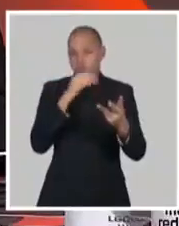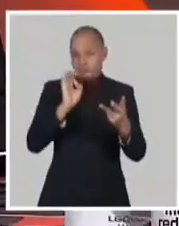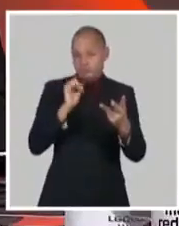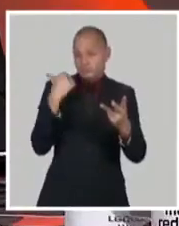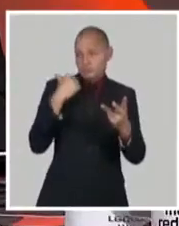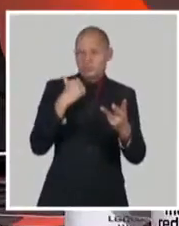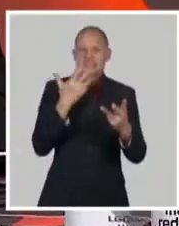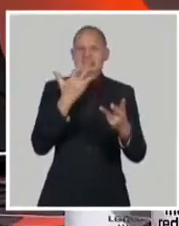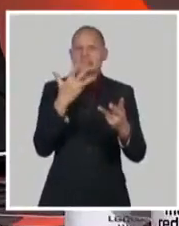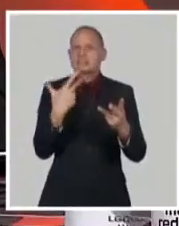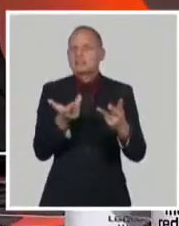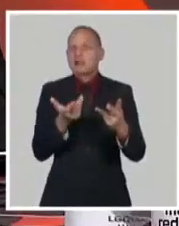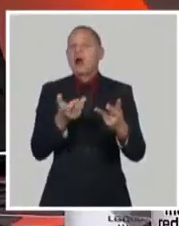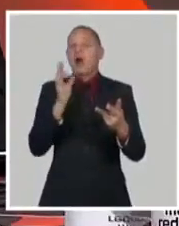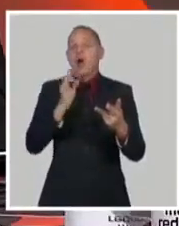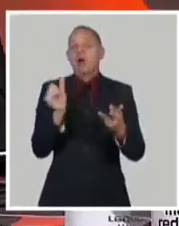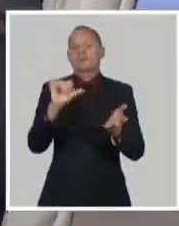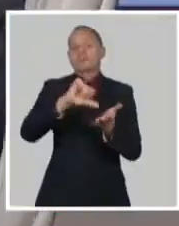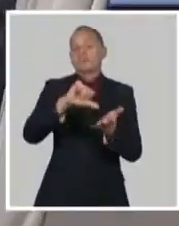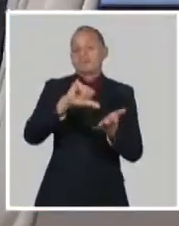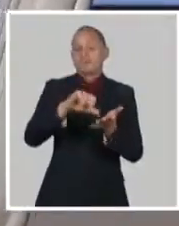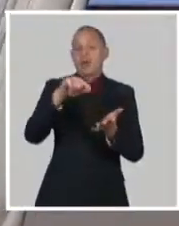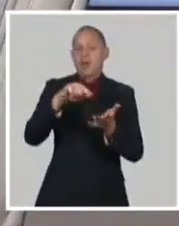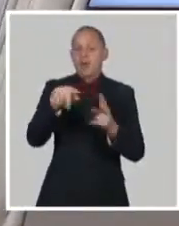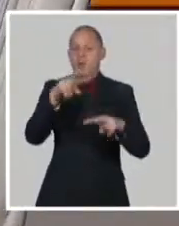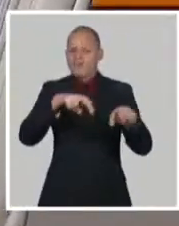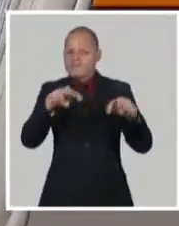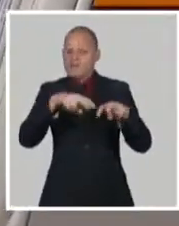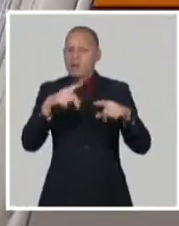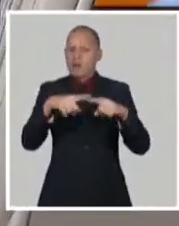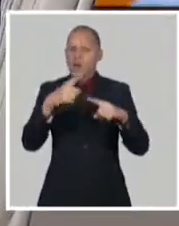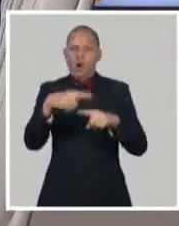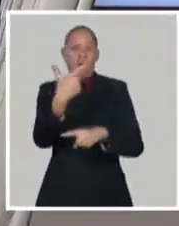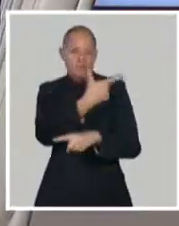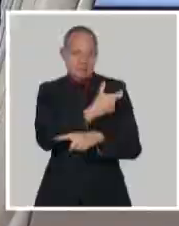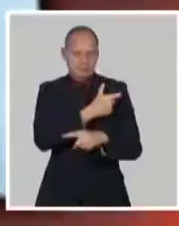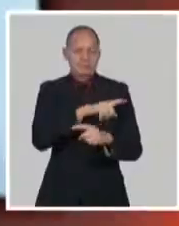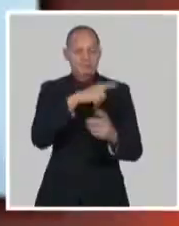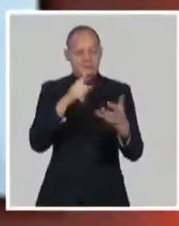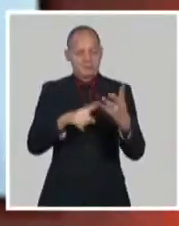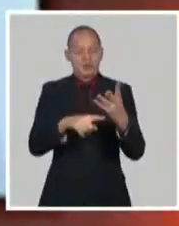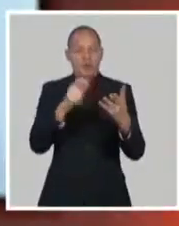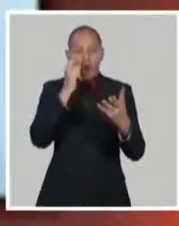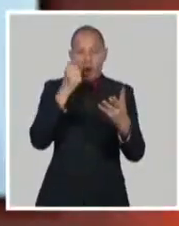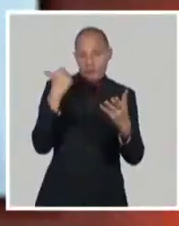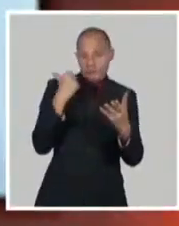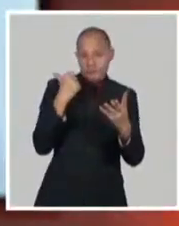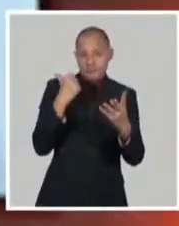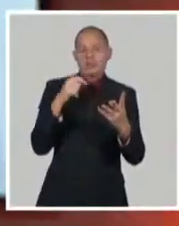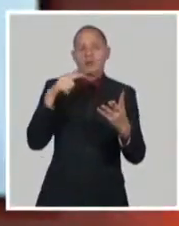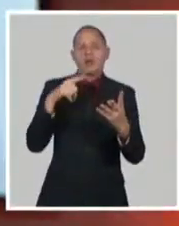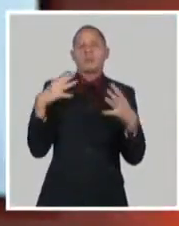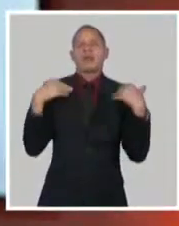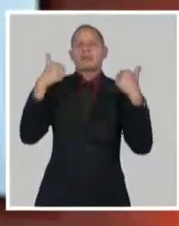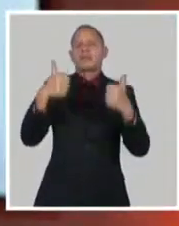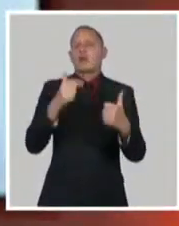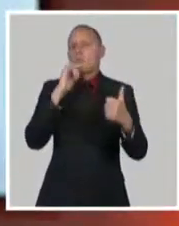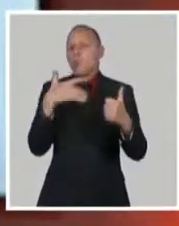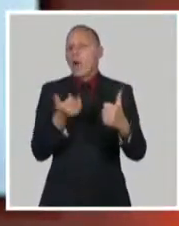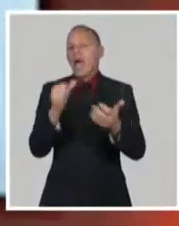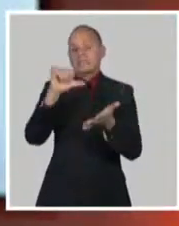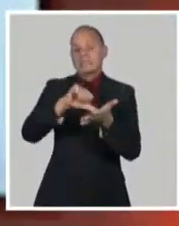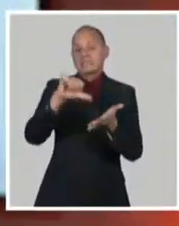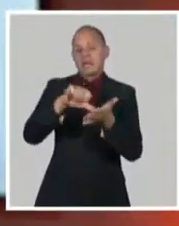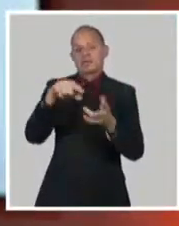director general del Instituto Finlay de Vacunas, y el doctor Eduardo Ojito Magás, director general del Centro